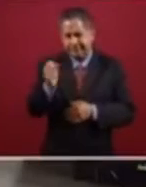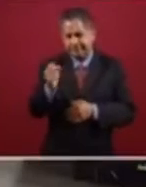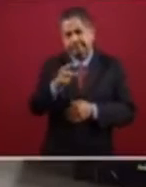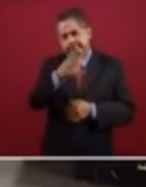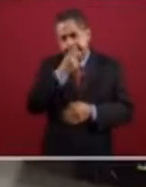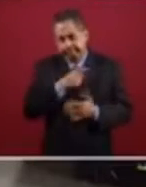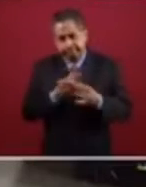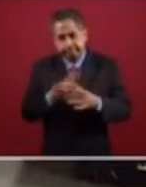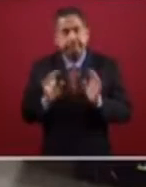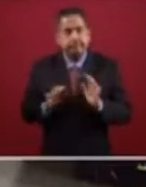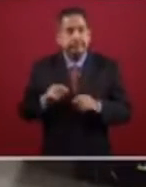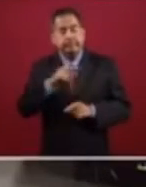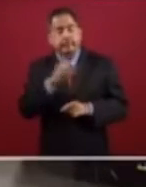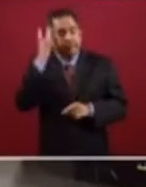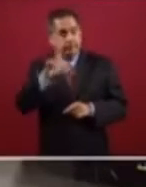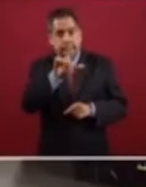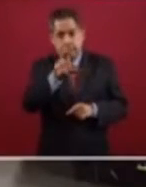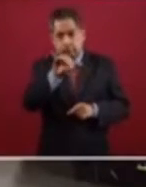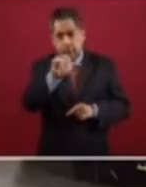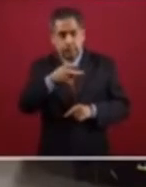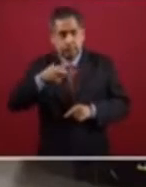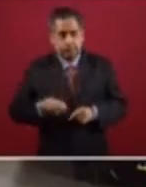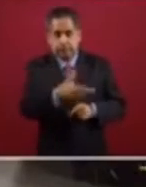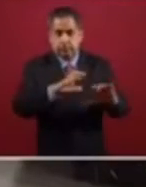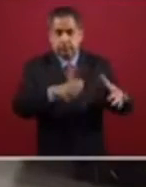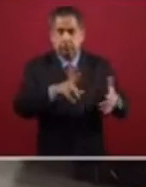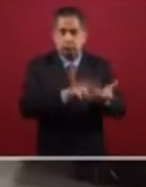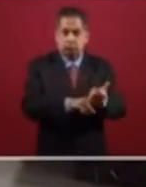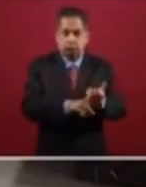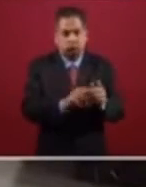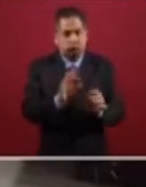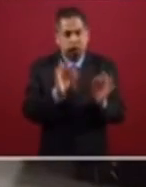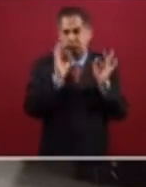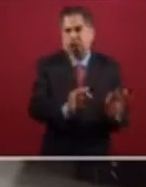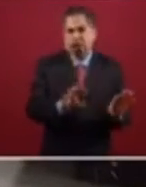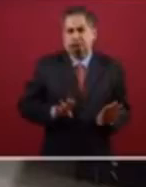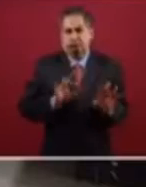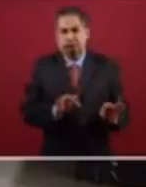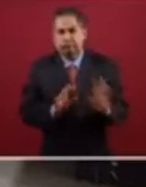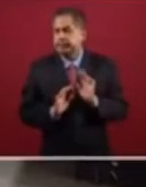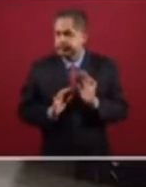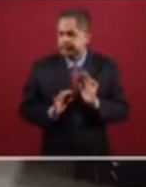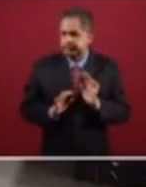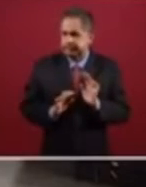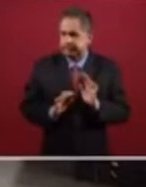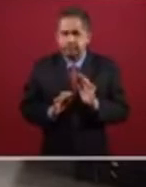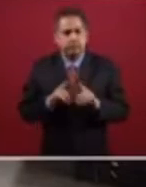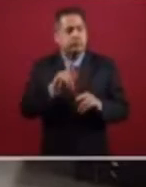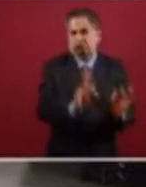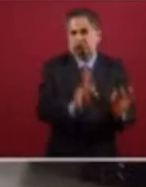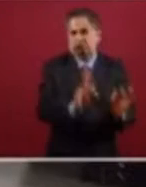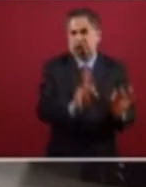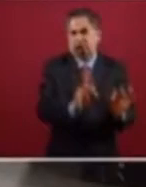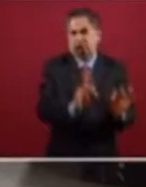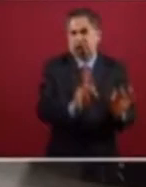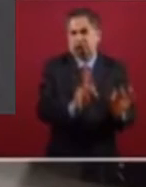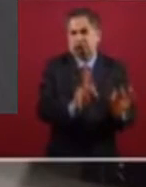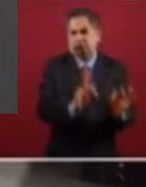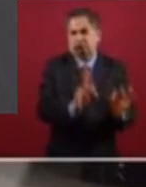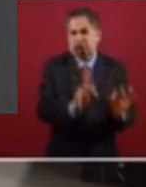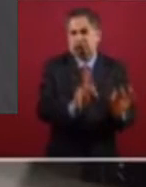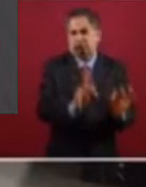Comentó usted que, a pesar de que Santa Lucía había sido clasificada como una instalación estratégica, no se iban a aplicar reservas de información. Lo